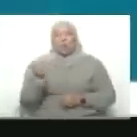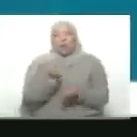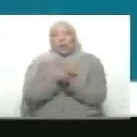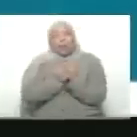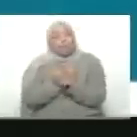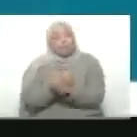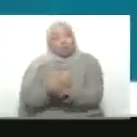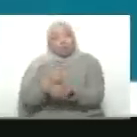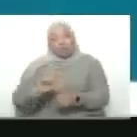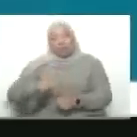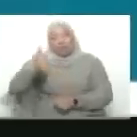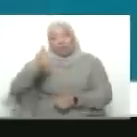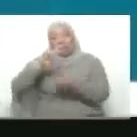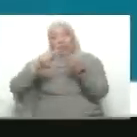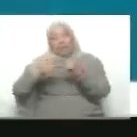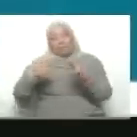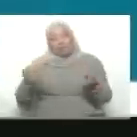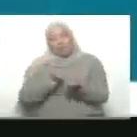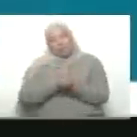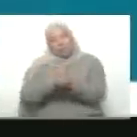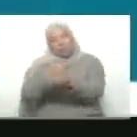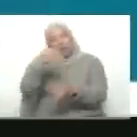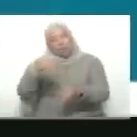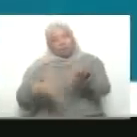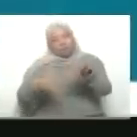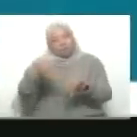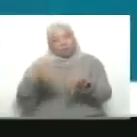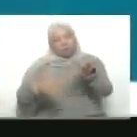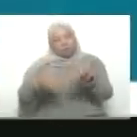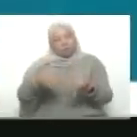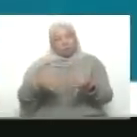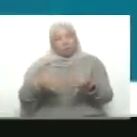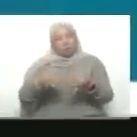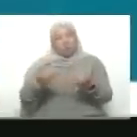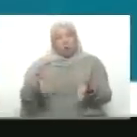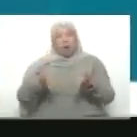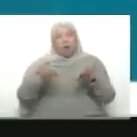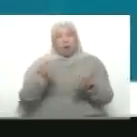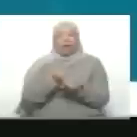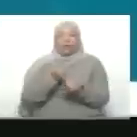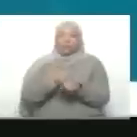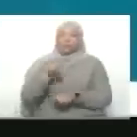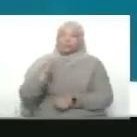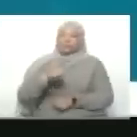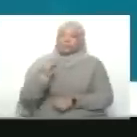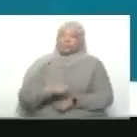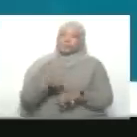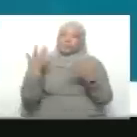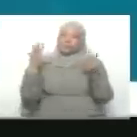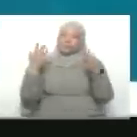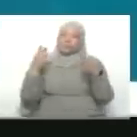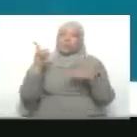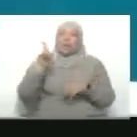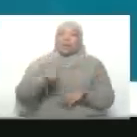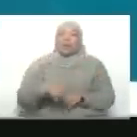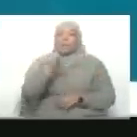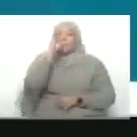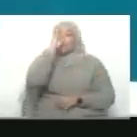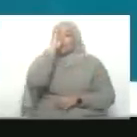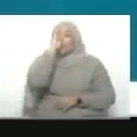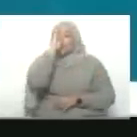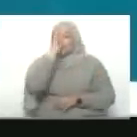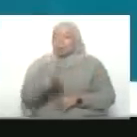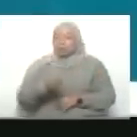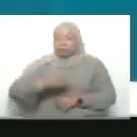amor triunfará la paz y triunfará la justicia lo haremos triunfar también de ir